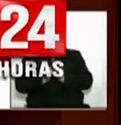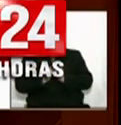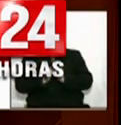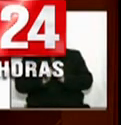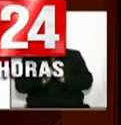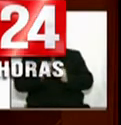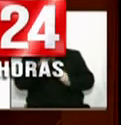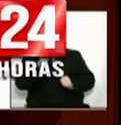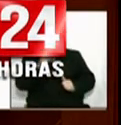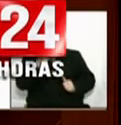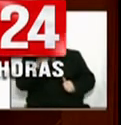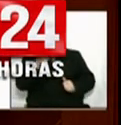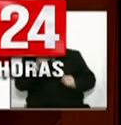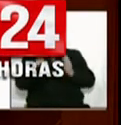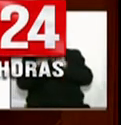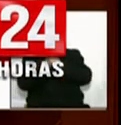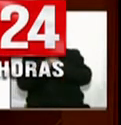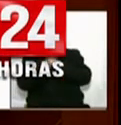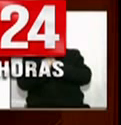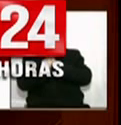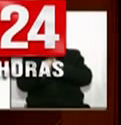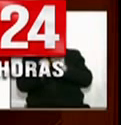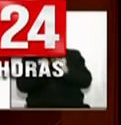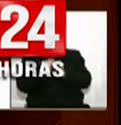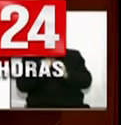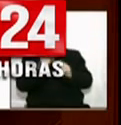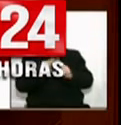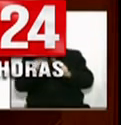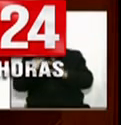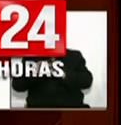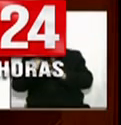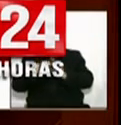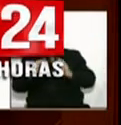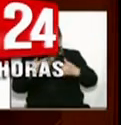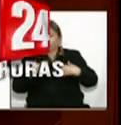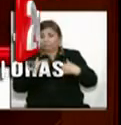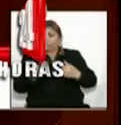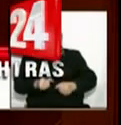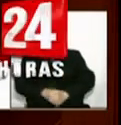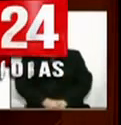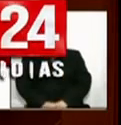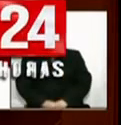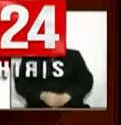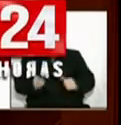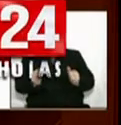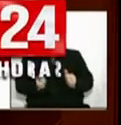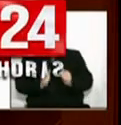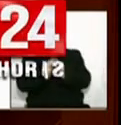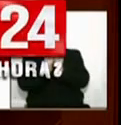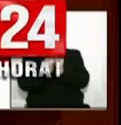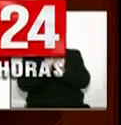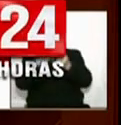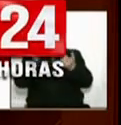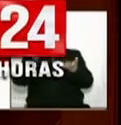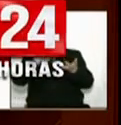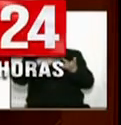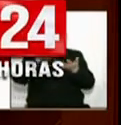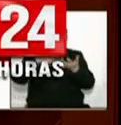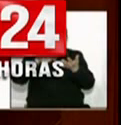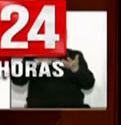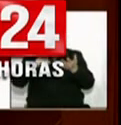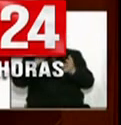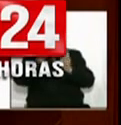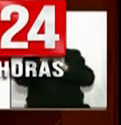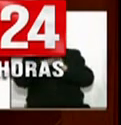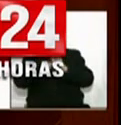a 102 expertos de distintas áreas de la gestión pública en salud que acompañarán y monitorearán a no